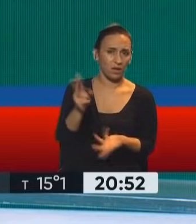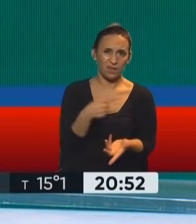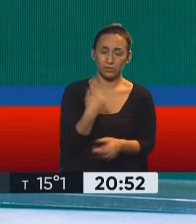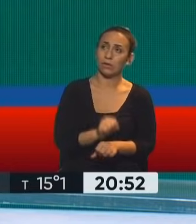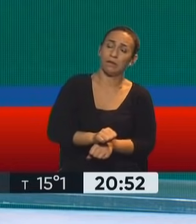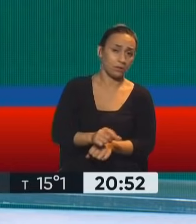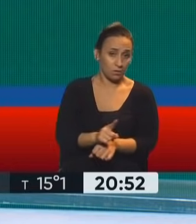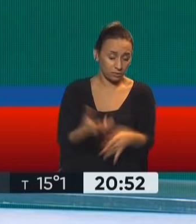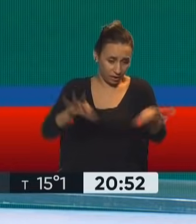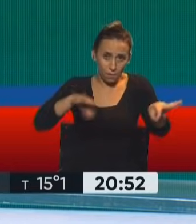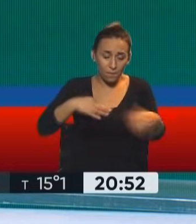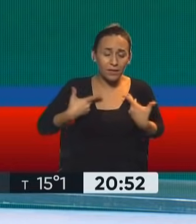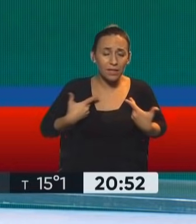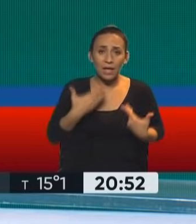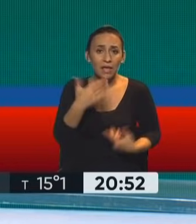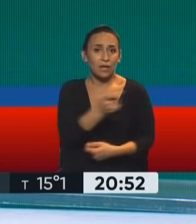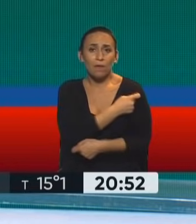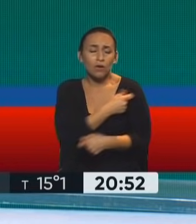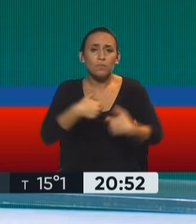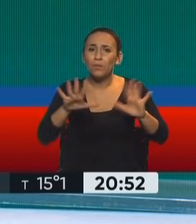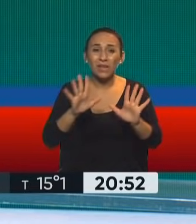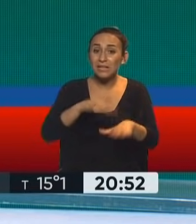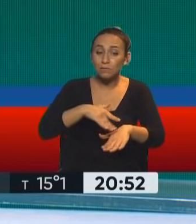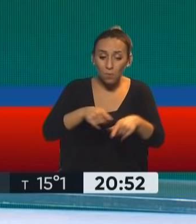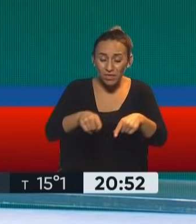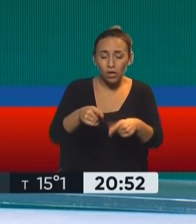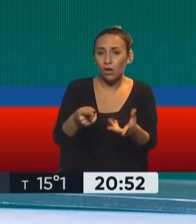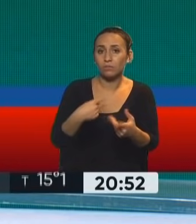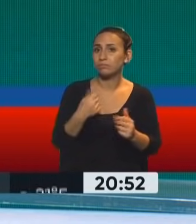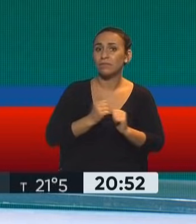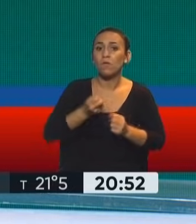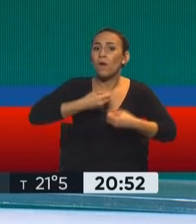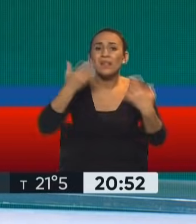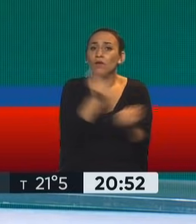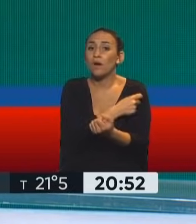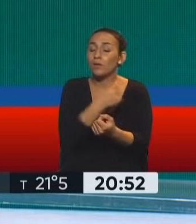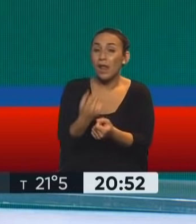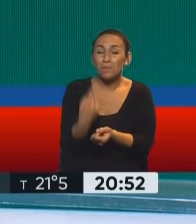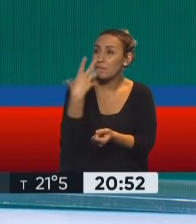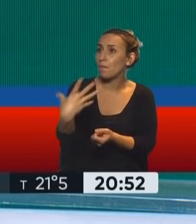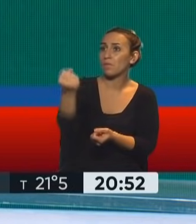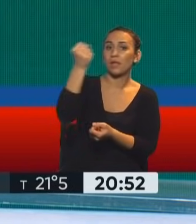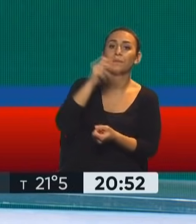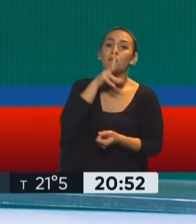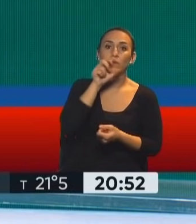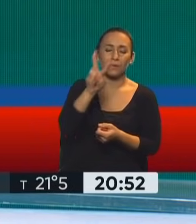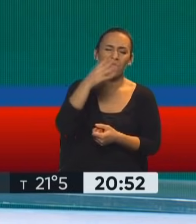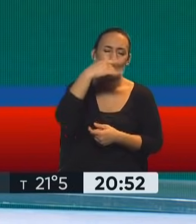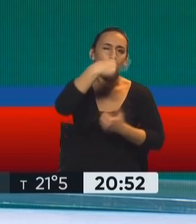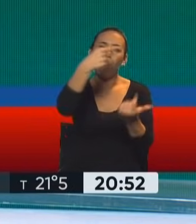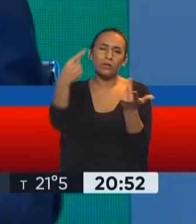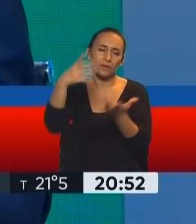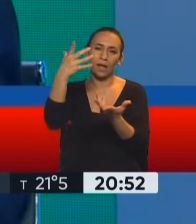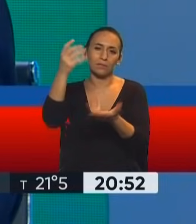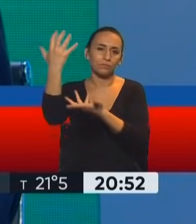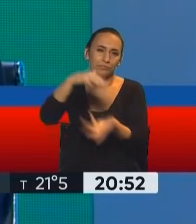la vida si se quiere con una vacuna, ¿no? La que sea, en ese momento estábamos esperando cualquier vacuna. La primera que tuvimos fue la Sputnik, luego llegaron las otras. Lo que decís de